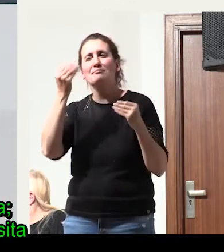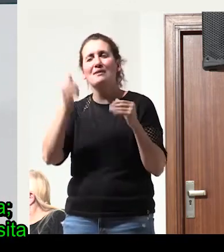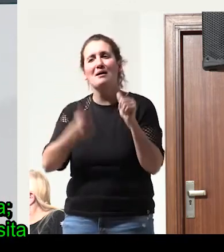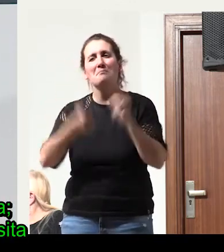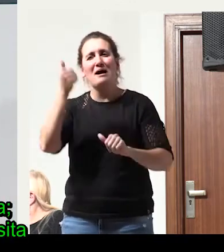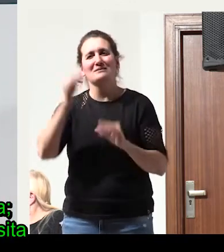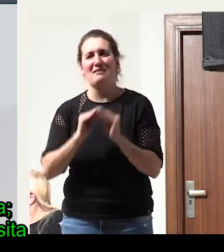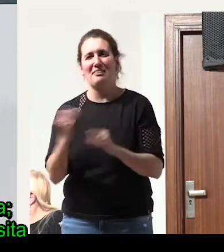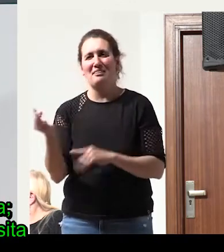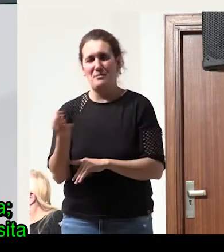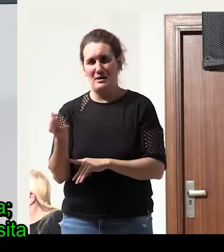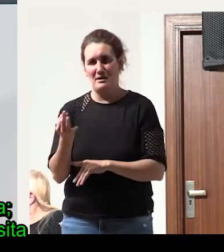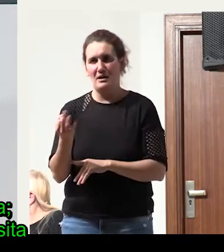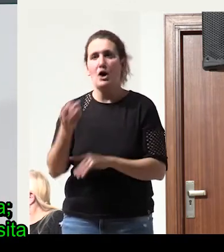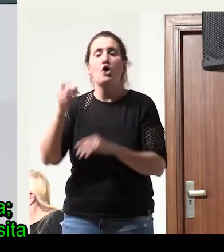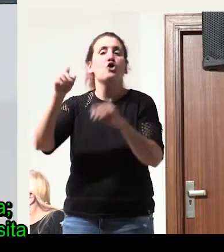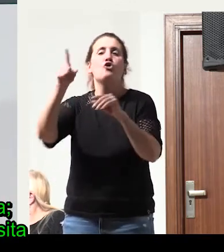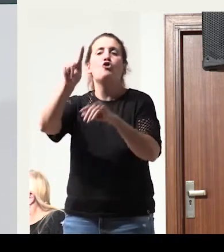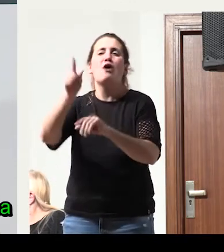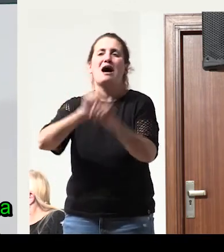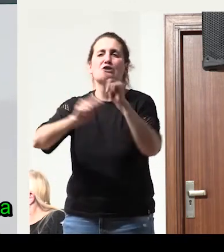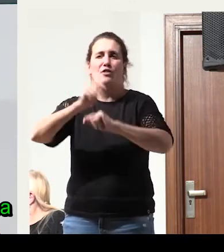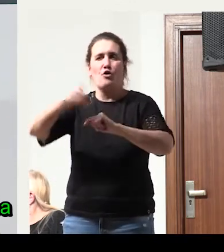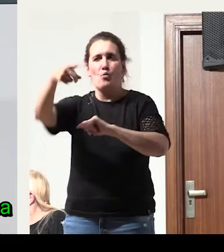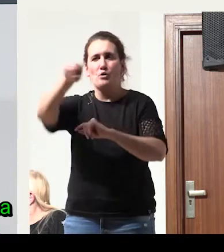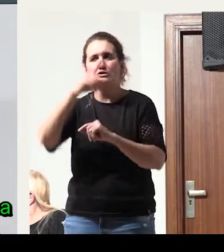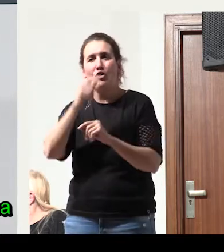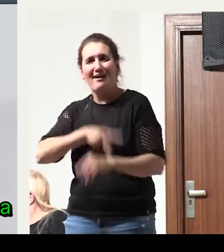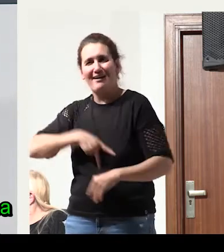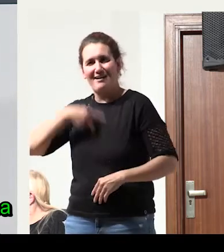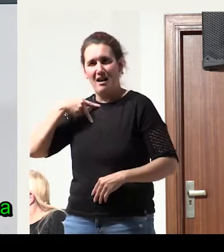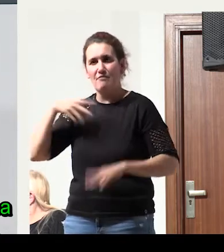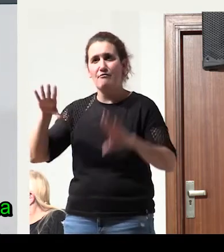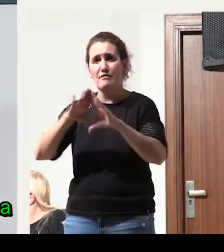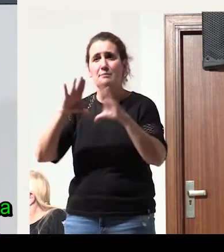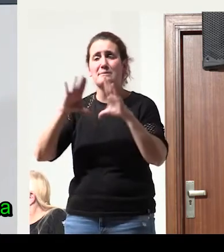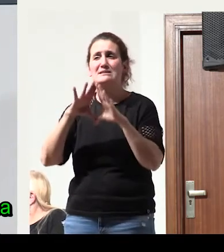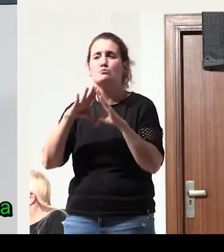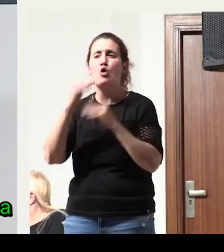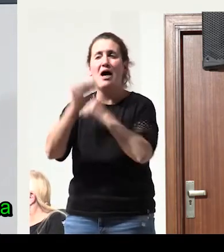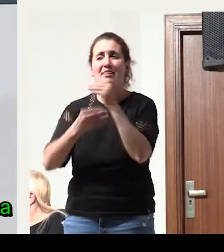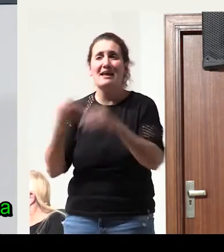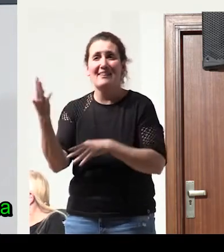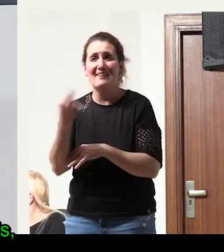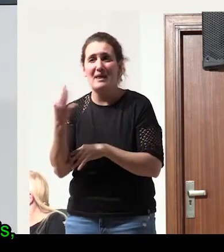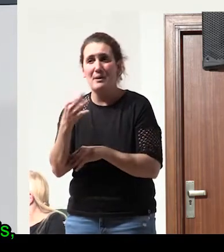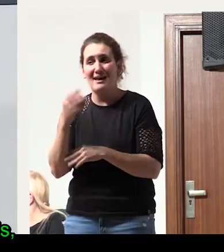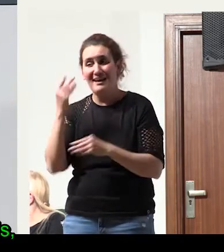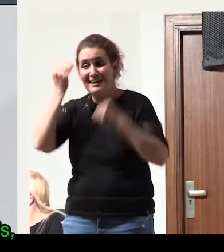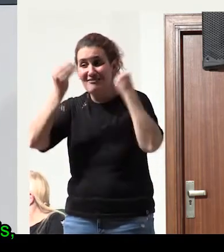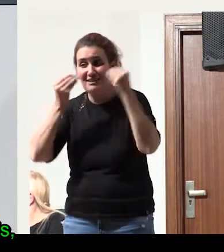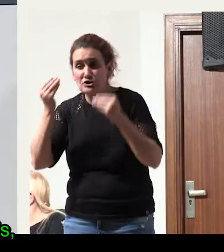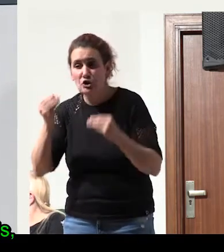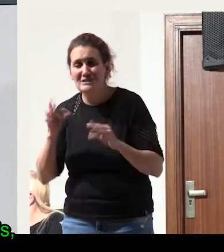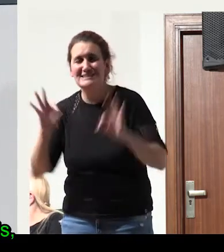la asociación vuestra, en general el feminismo necesita hacer una reflexión específica sobre el tema de la muerte. Por ejemplo,